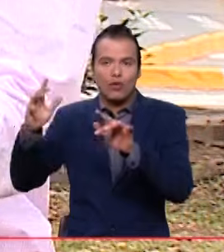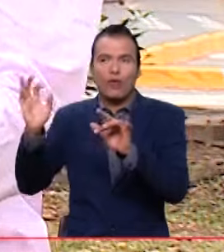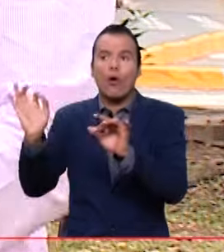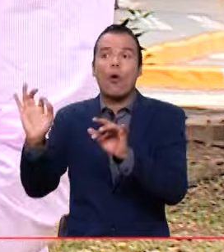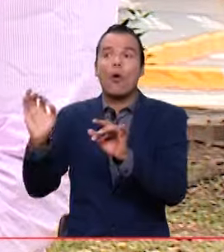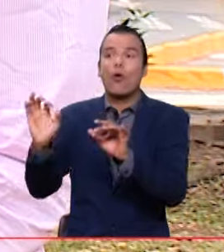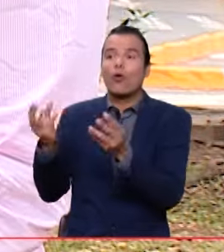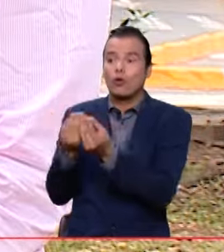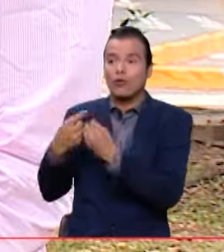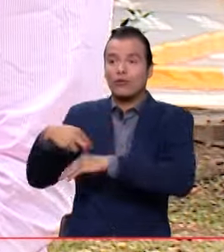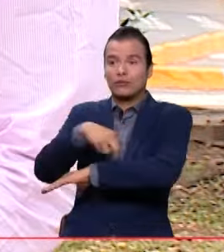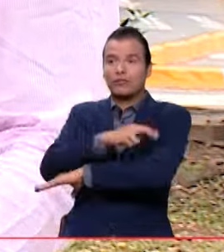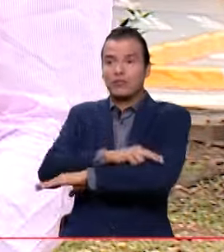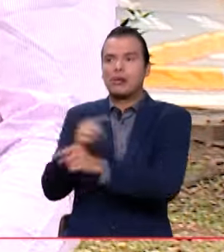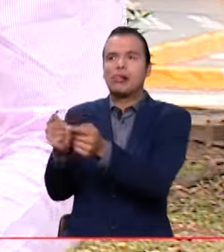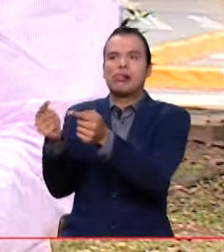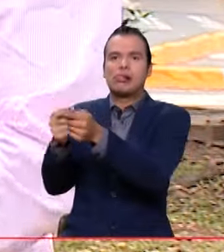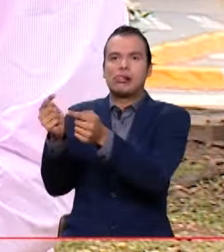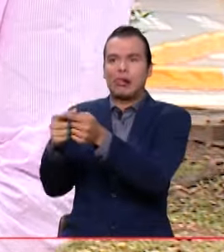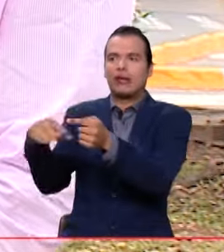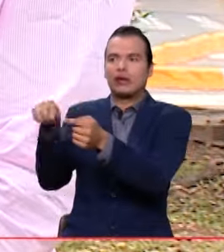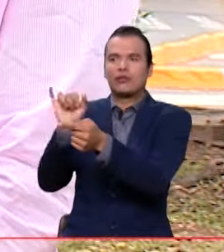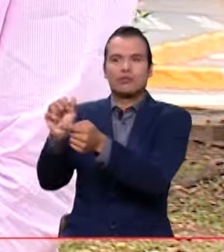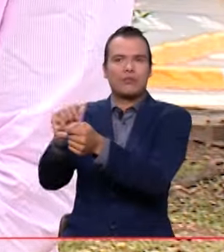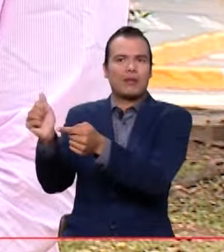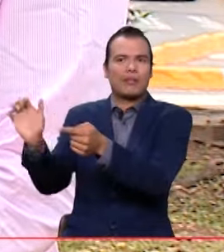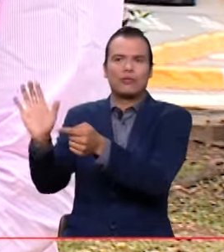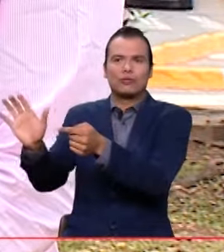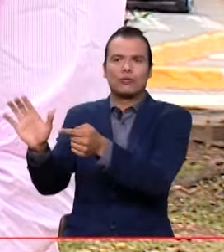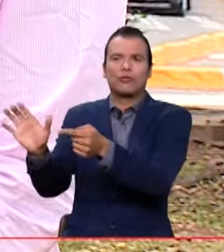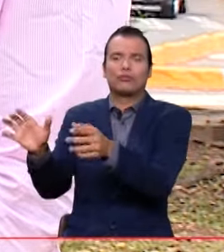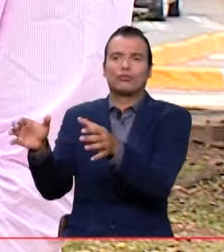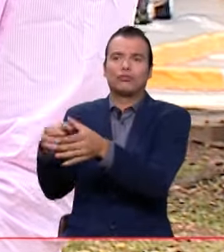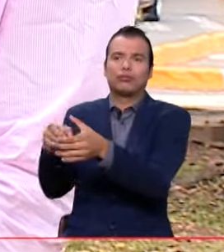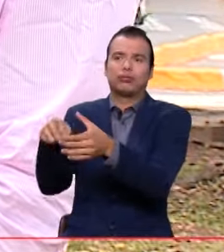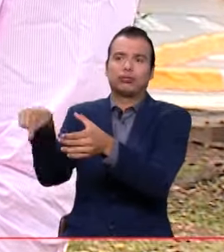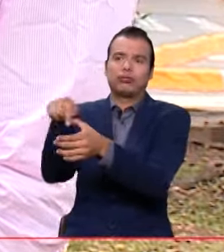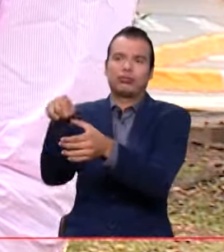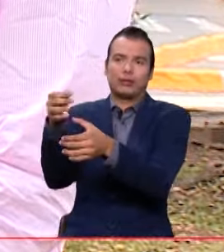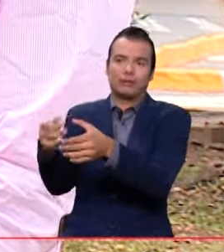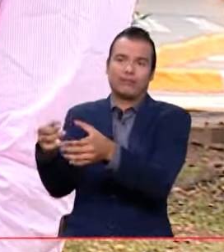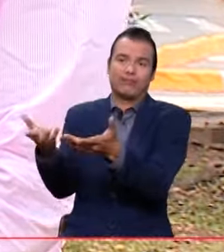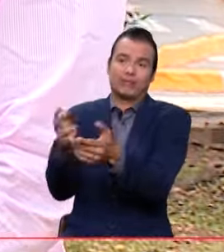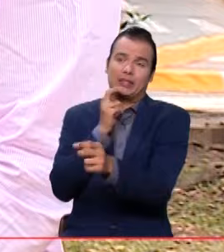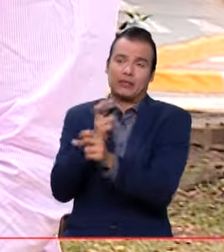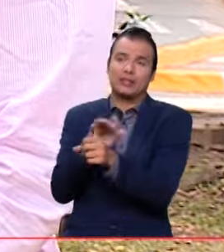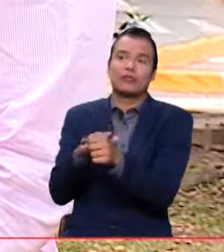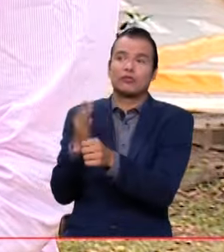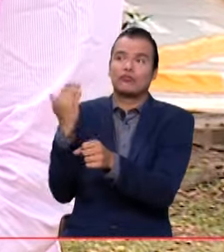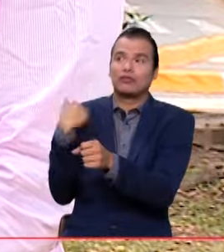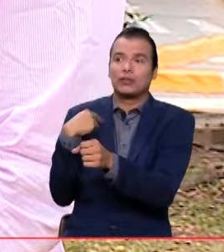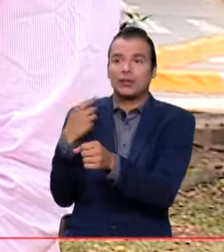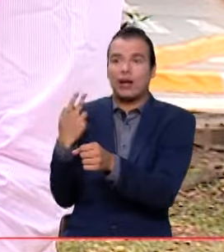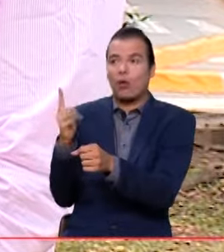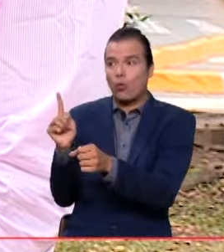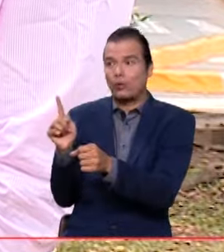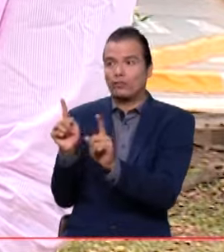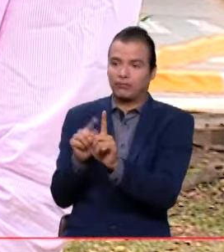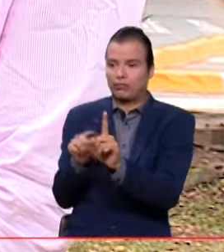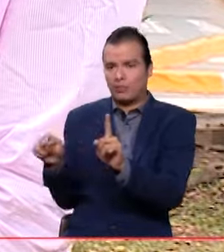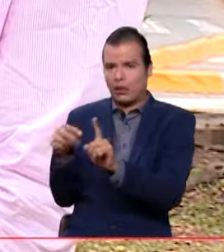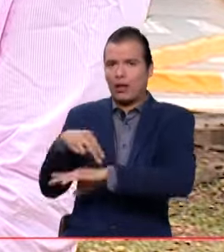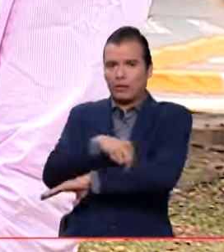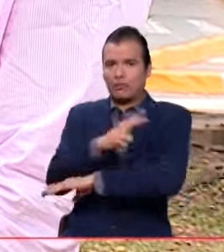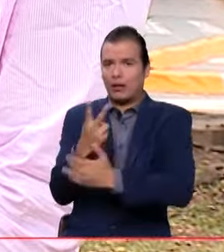poco incluso hubo uno que fue apuñalado por otro habitante de calle, y es muy compleja la situación. Joan, muchas gracias. A ustedes, muchas gracias por darle eco a estas solicitudes